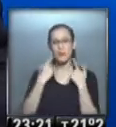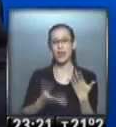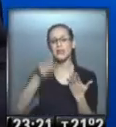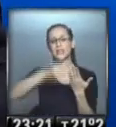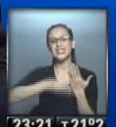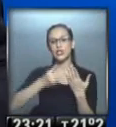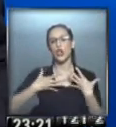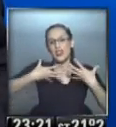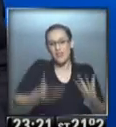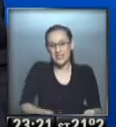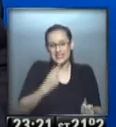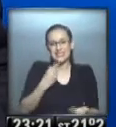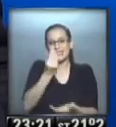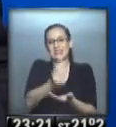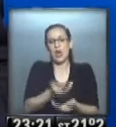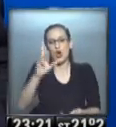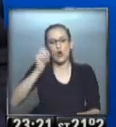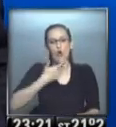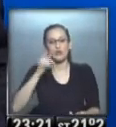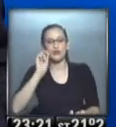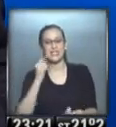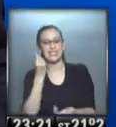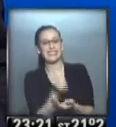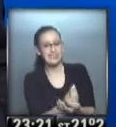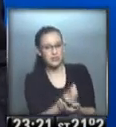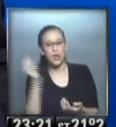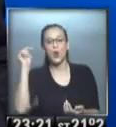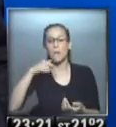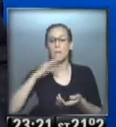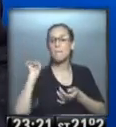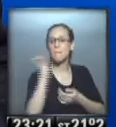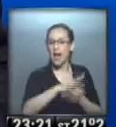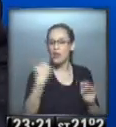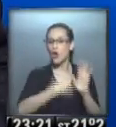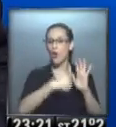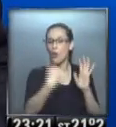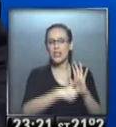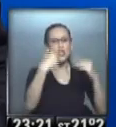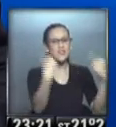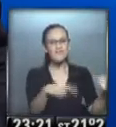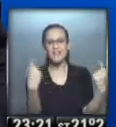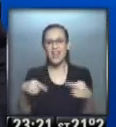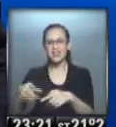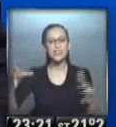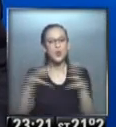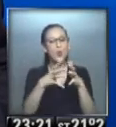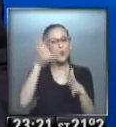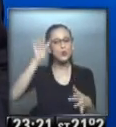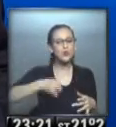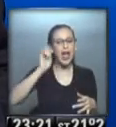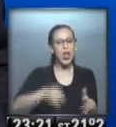de Defensa, Agustín Rossi. Se enviará esta documentación a los distintos juzgados que llevan